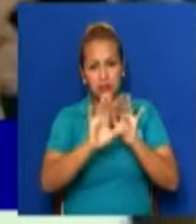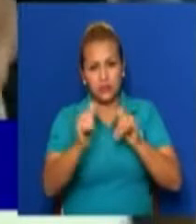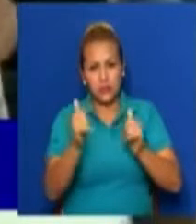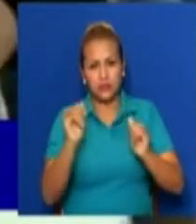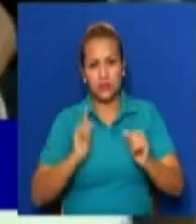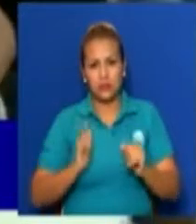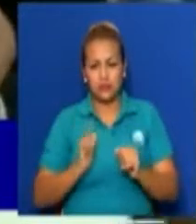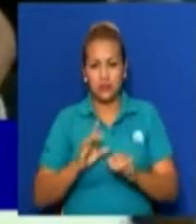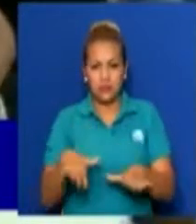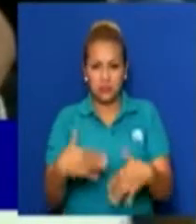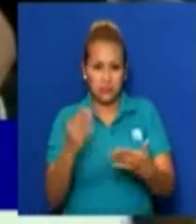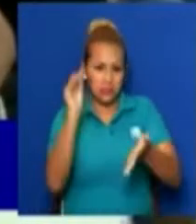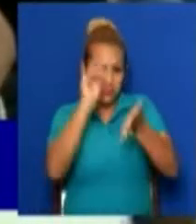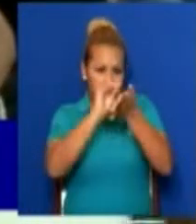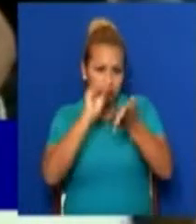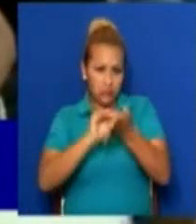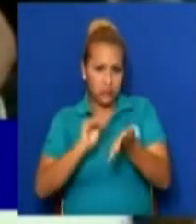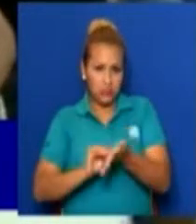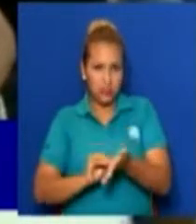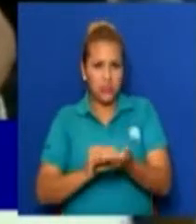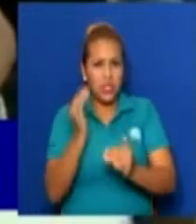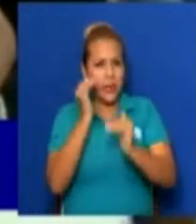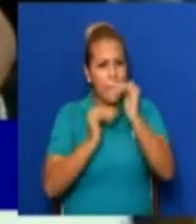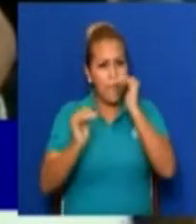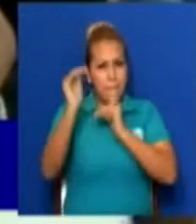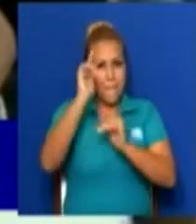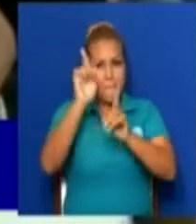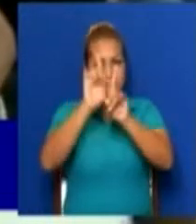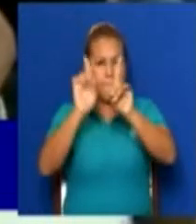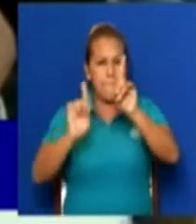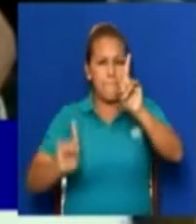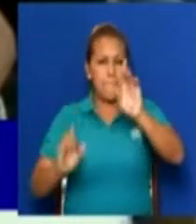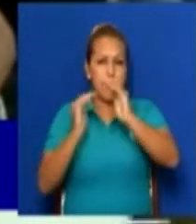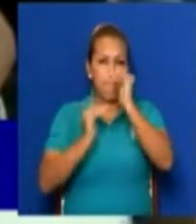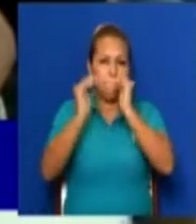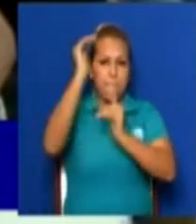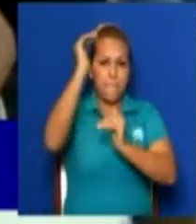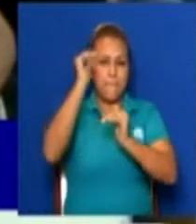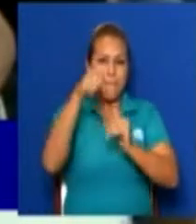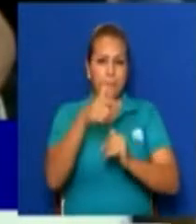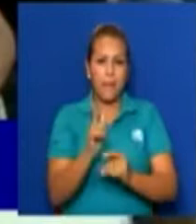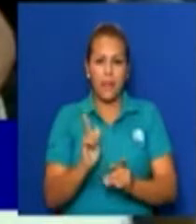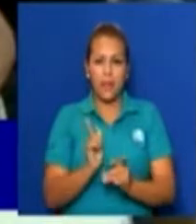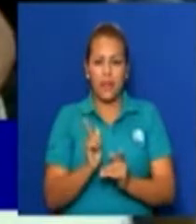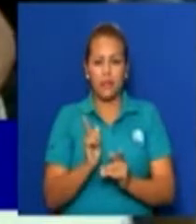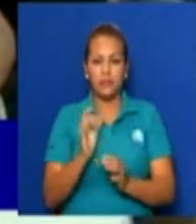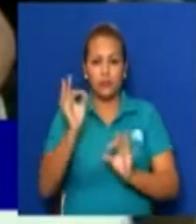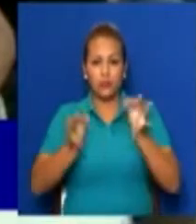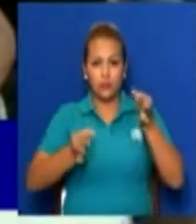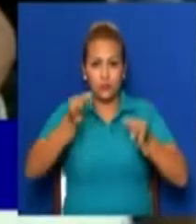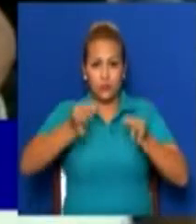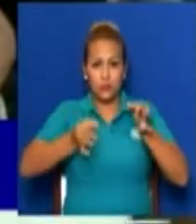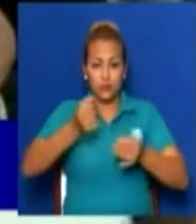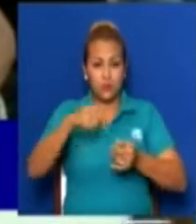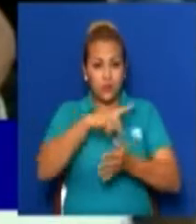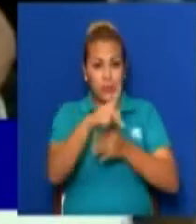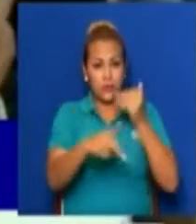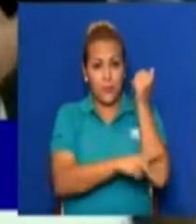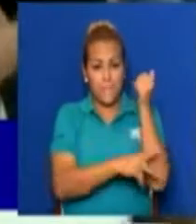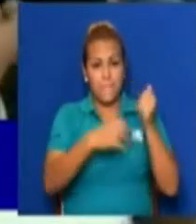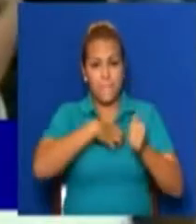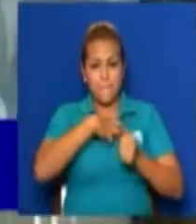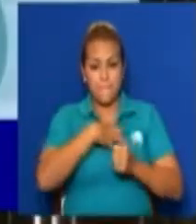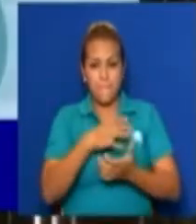están ubicados al más alto nivel del ordenamiento jurídico del país. Y el